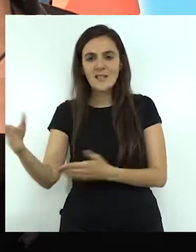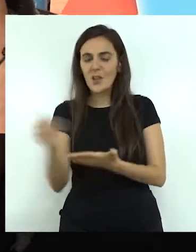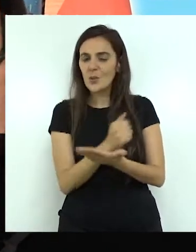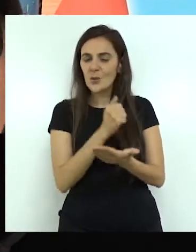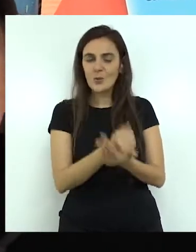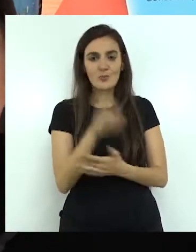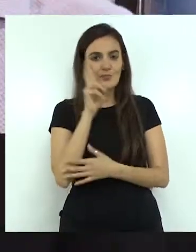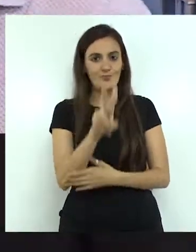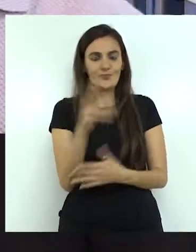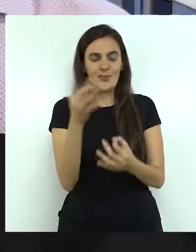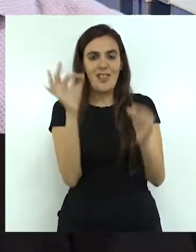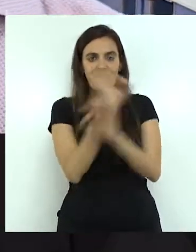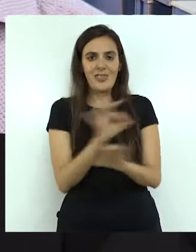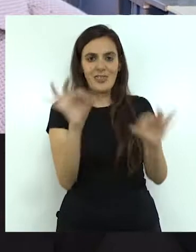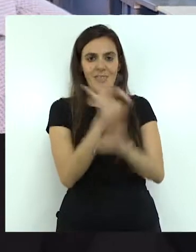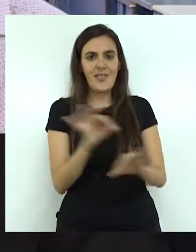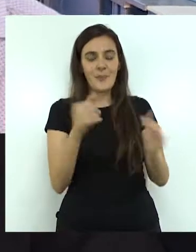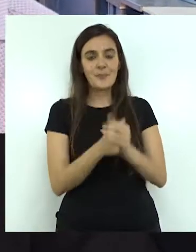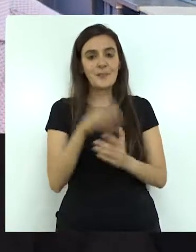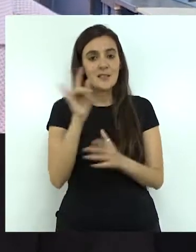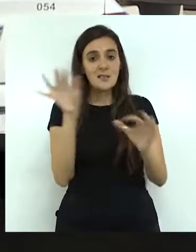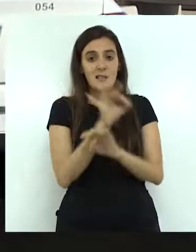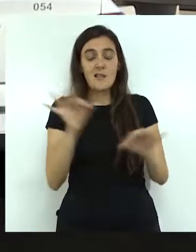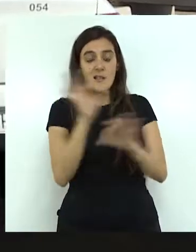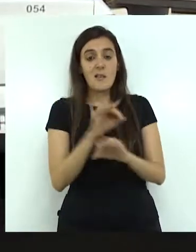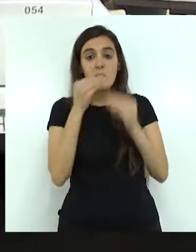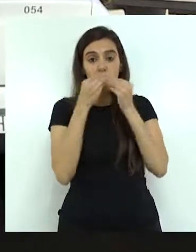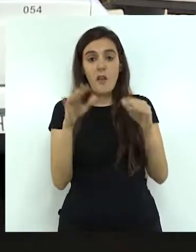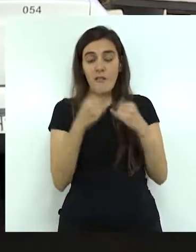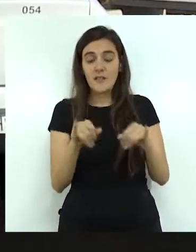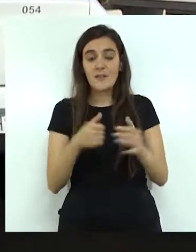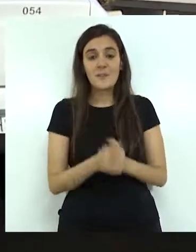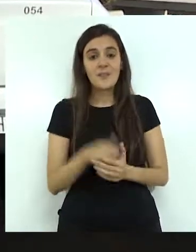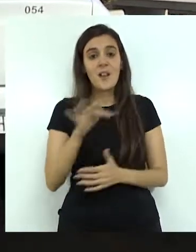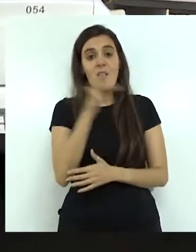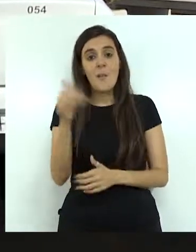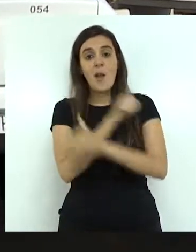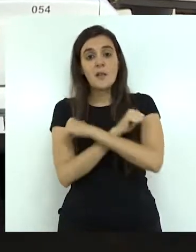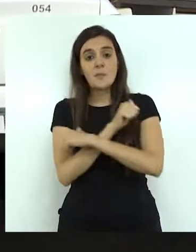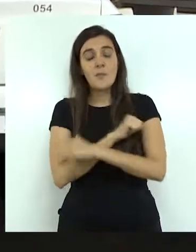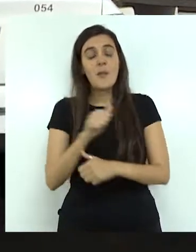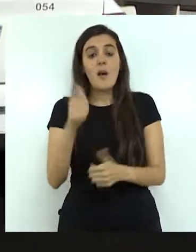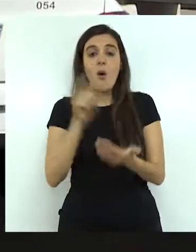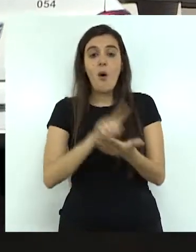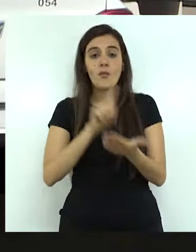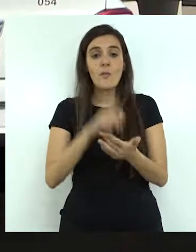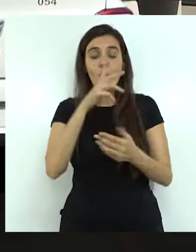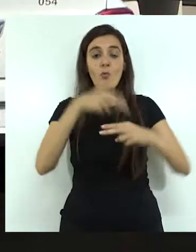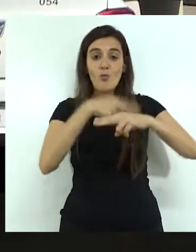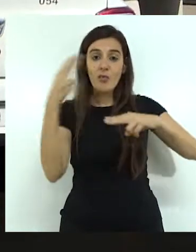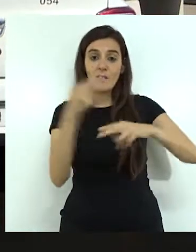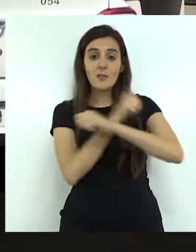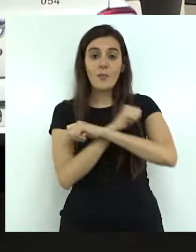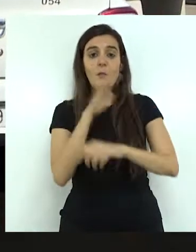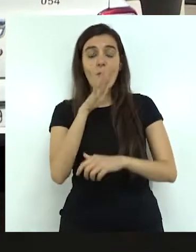que no hay nadie nada acierta de ello pues me parece bien también ha habido que esperar más de la cuenta en esta jornada para un taxi dado que